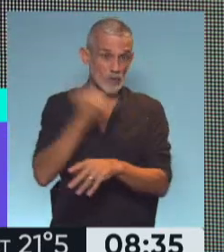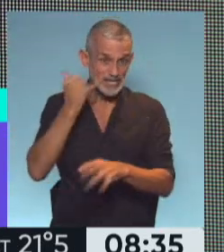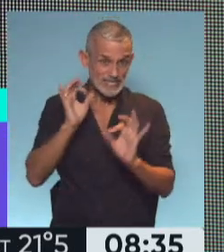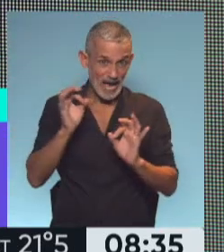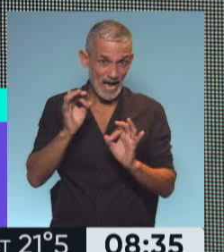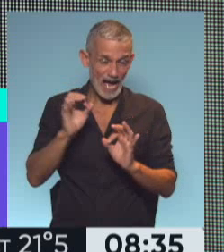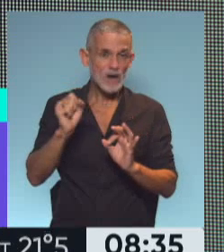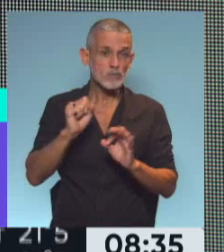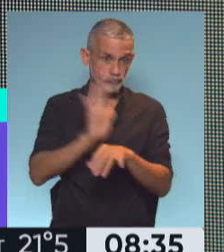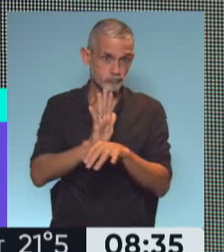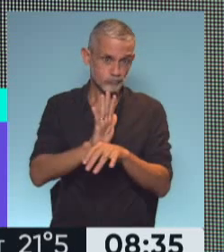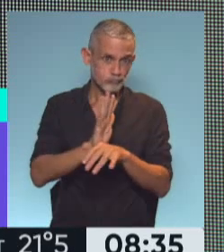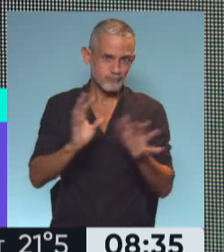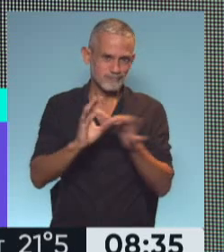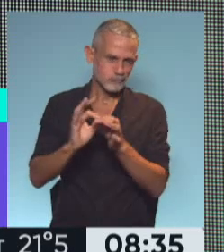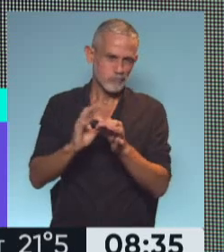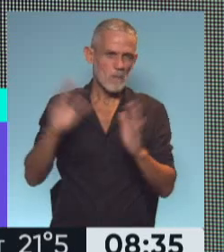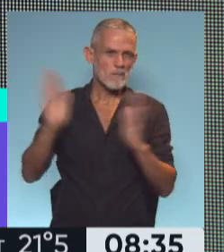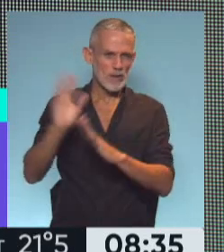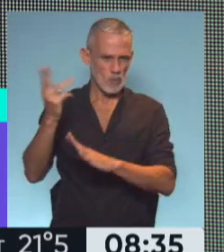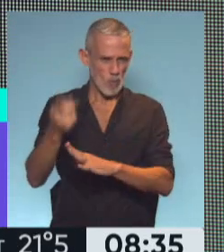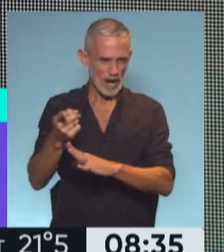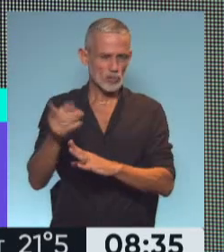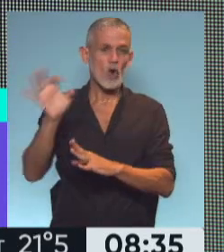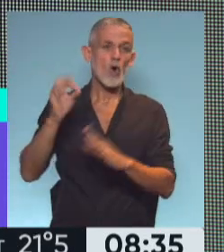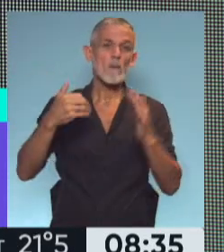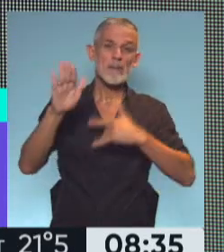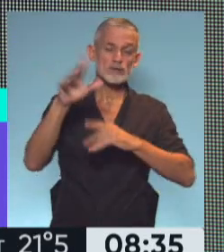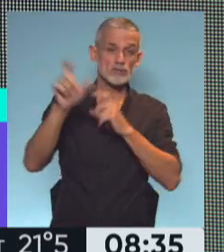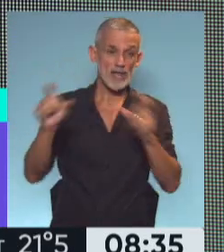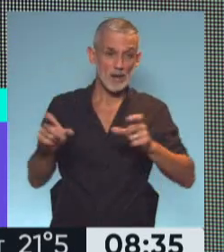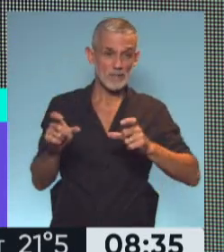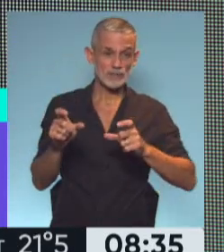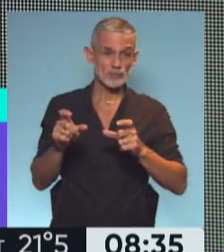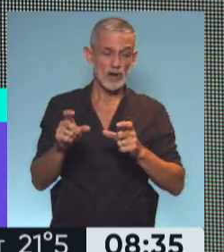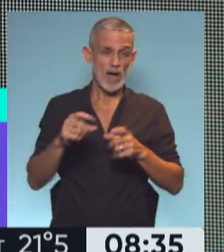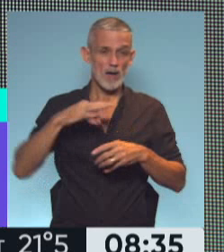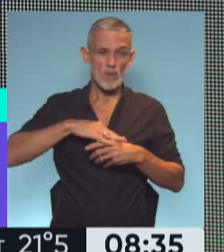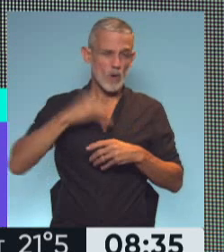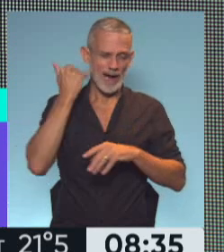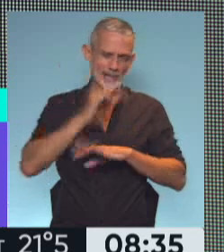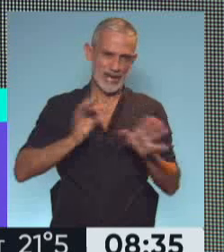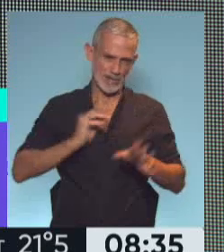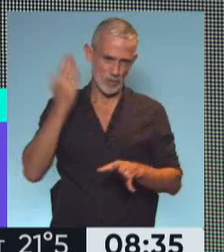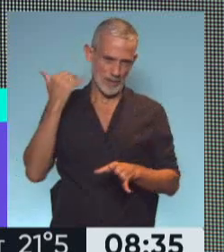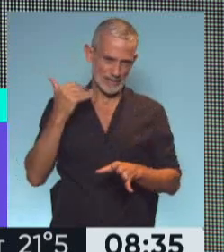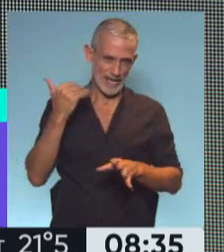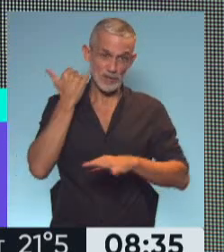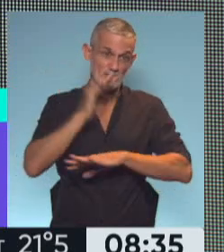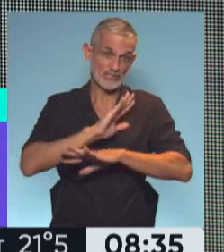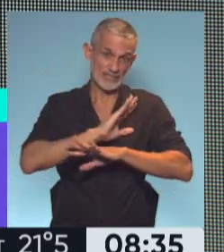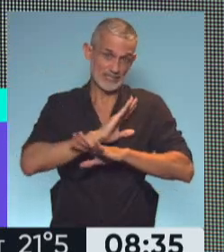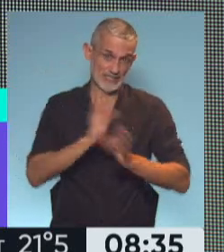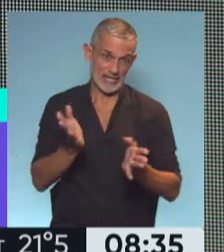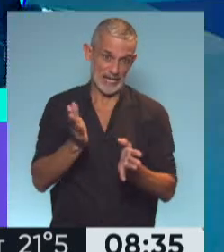Argentina? ¿Es el resultado de que la mayoría de la gente vulnerable se lo agarró ya el año pasado? Y